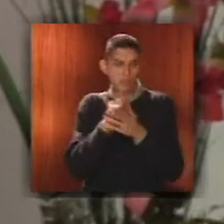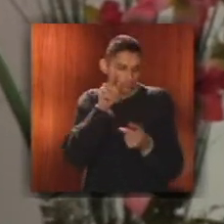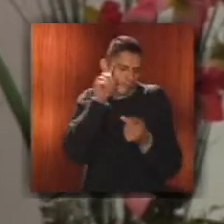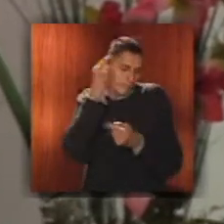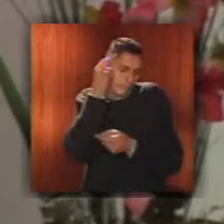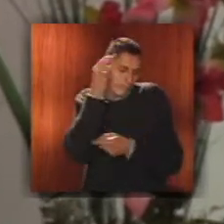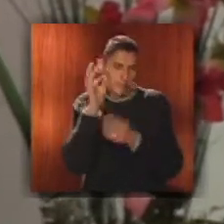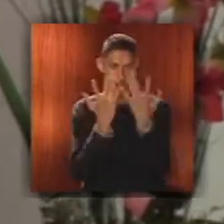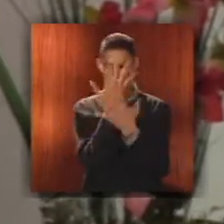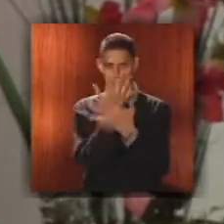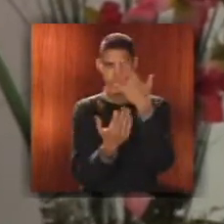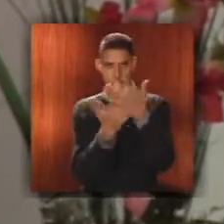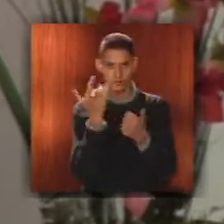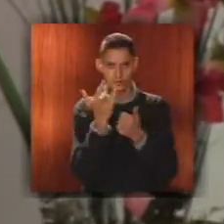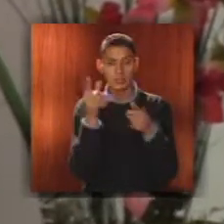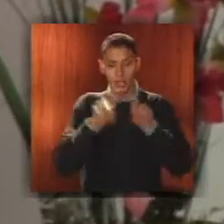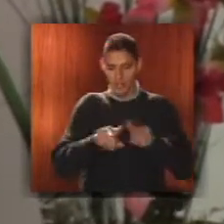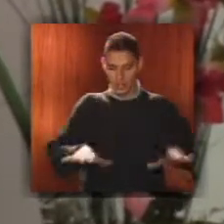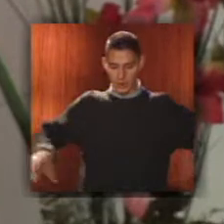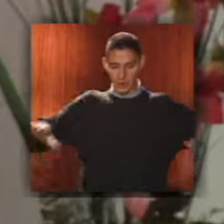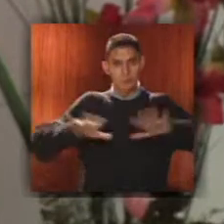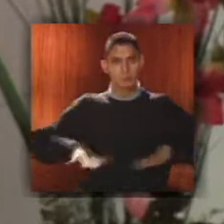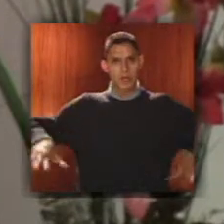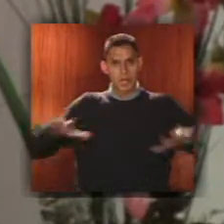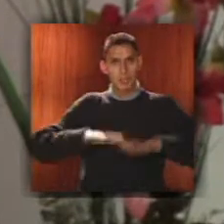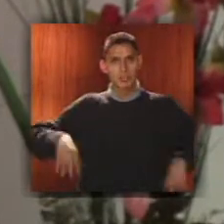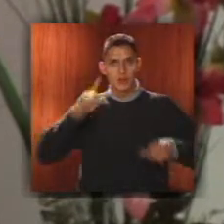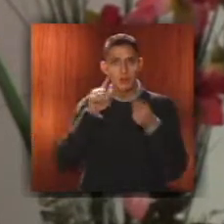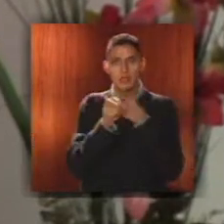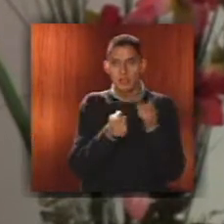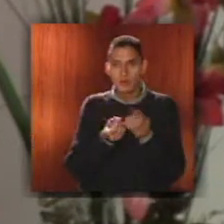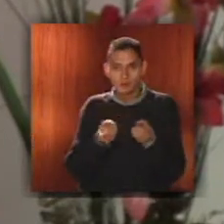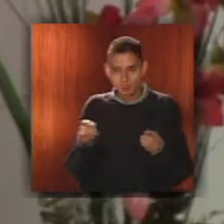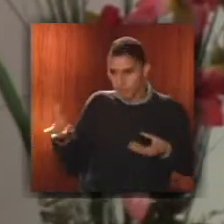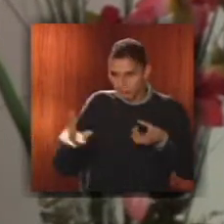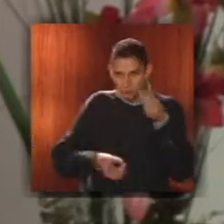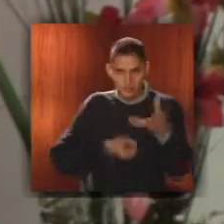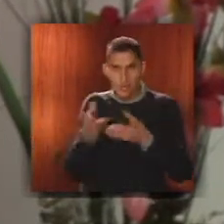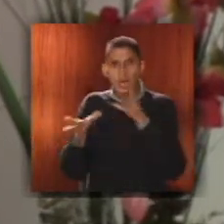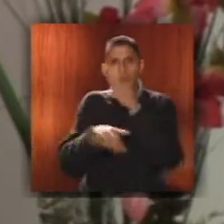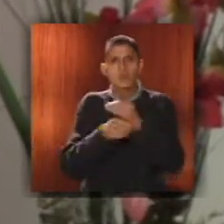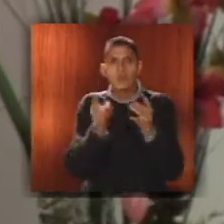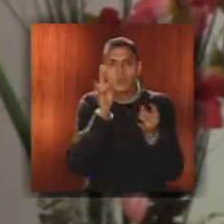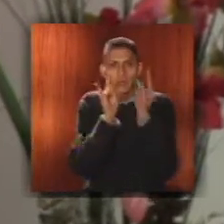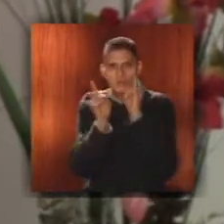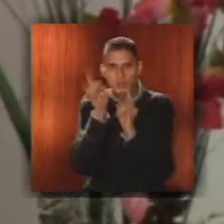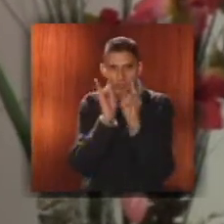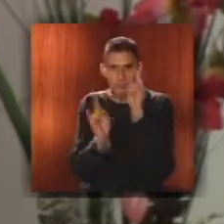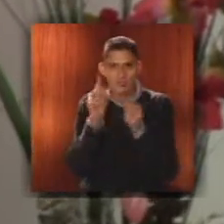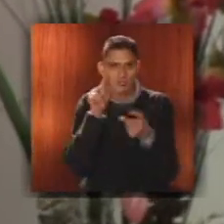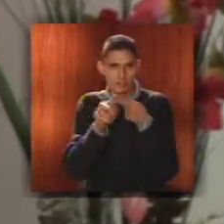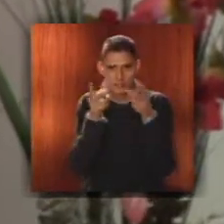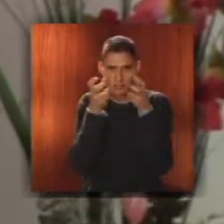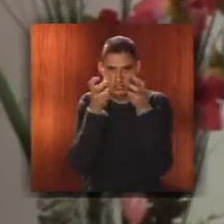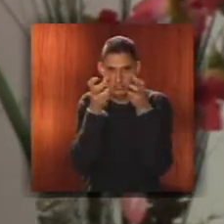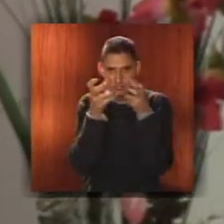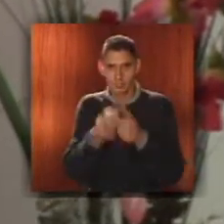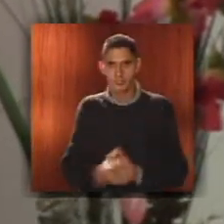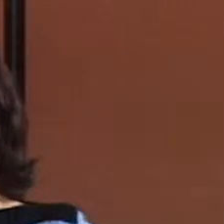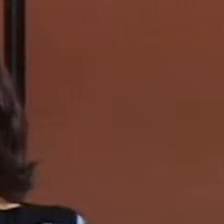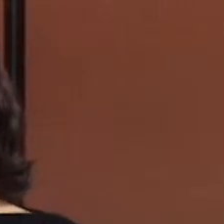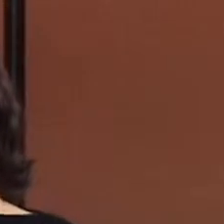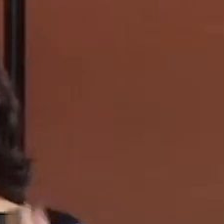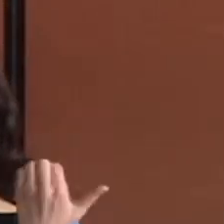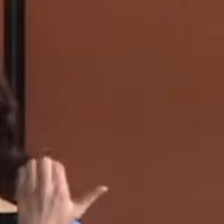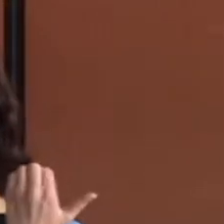se realiza con las manos, utiliza el espacio como medio de conducción y la vía visual para su recepción.